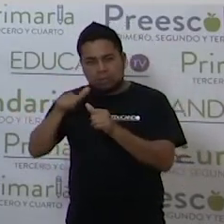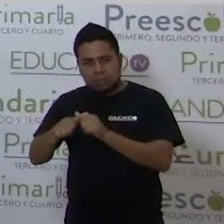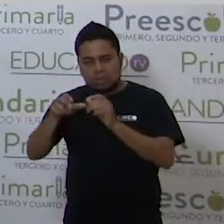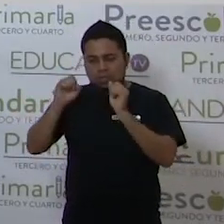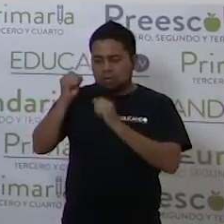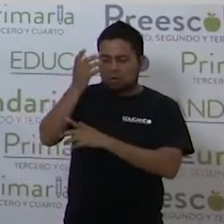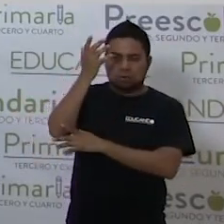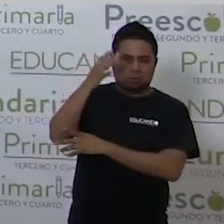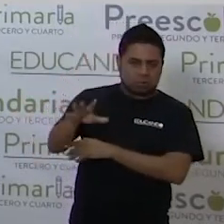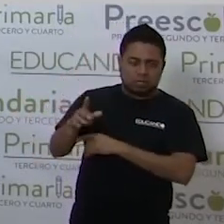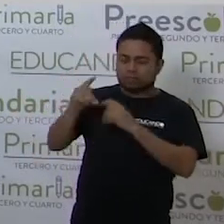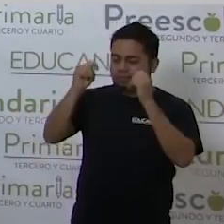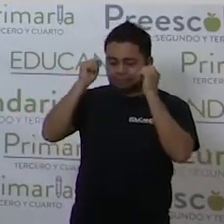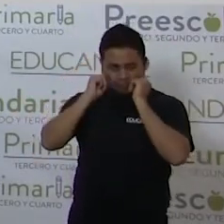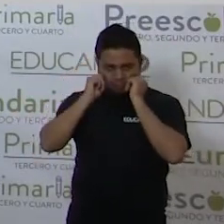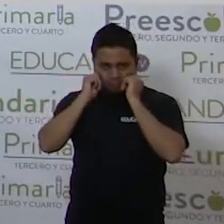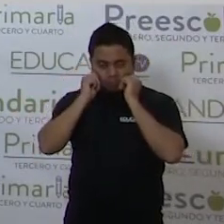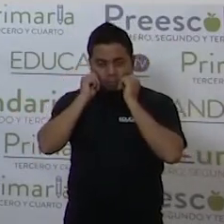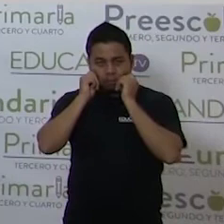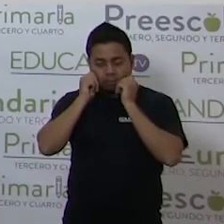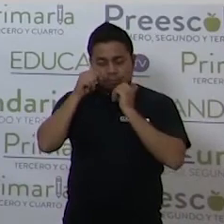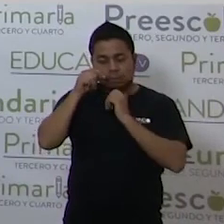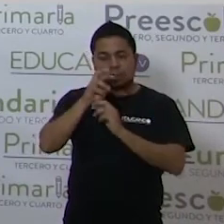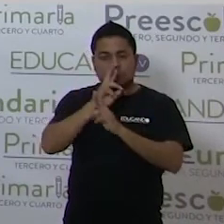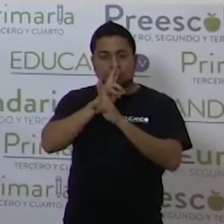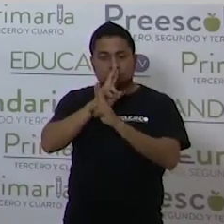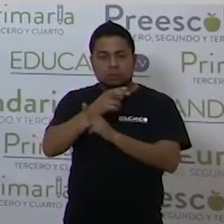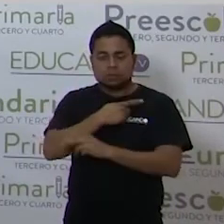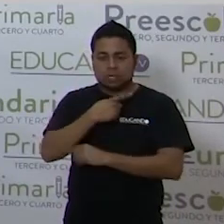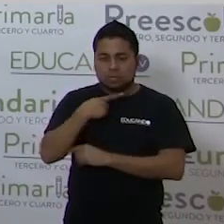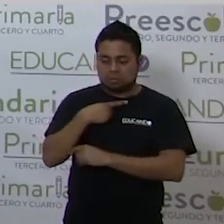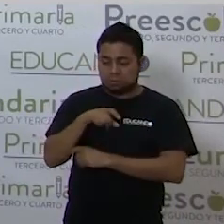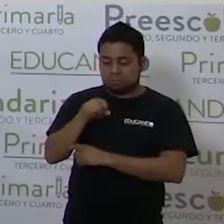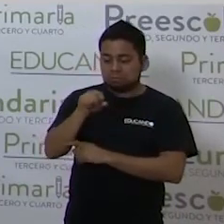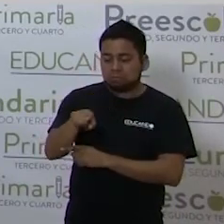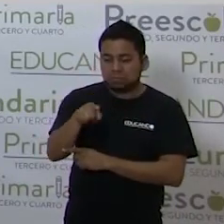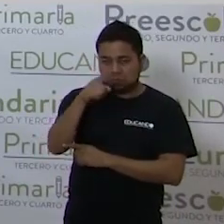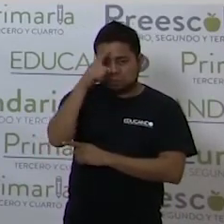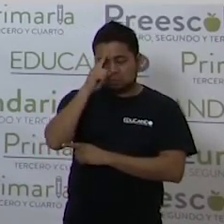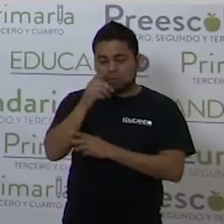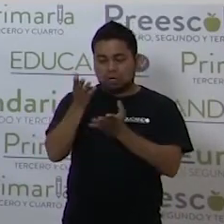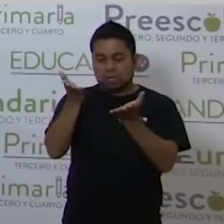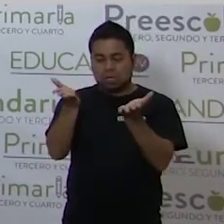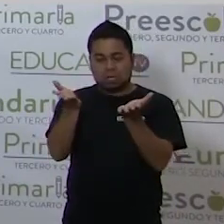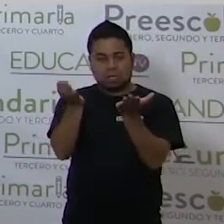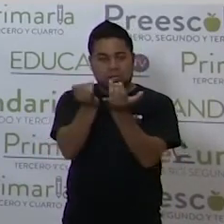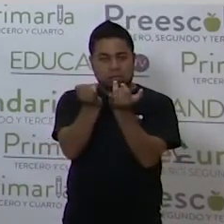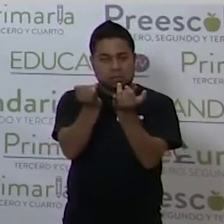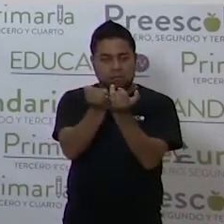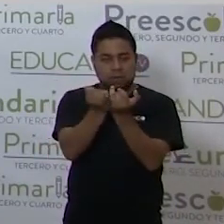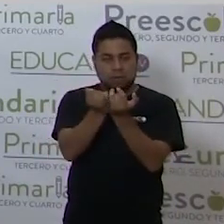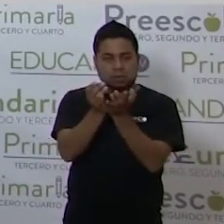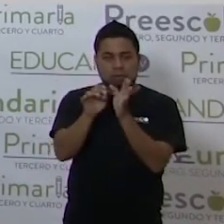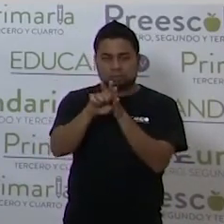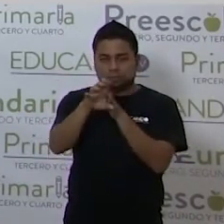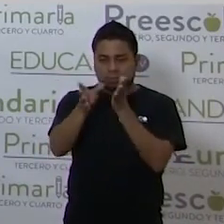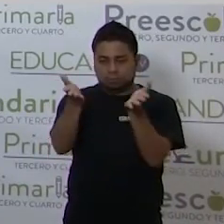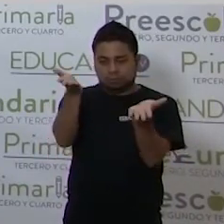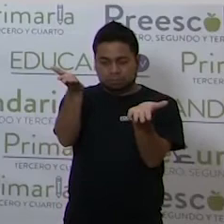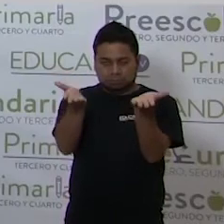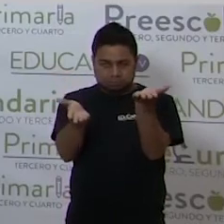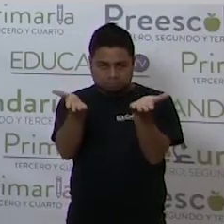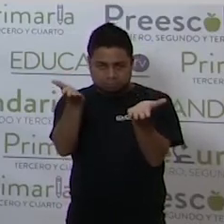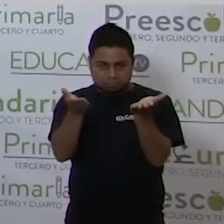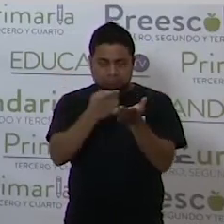10 no importa el resultado tiene que ser el mismo para que se cumpla la igualdad es decir la balanza valga la